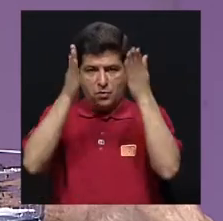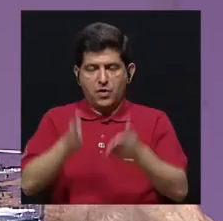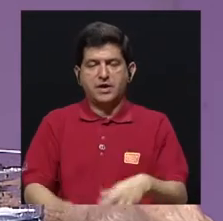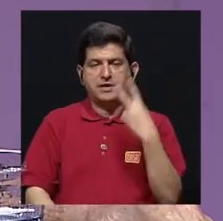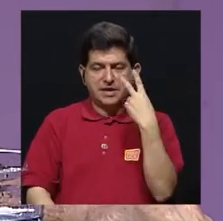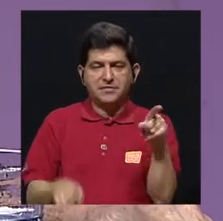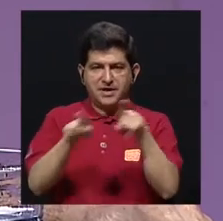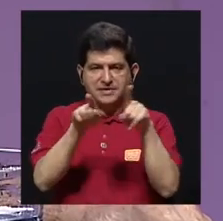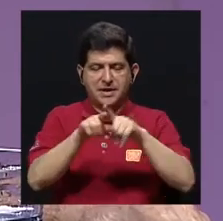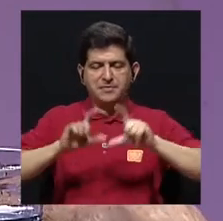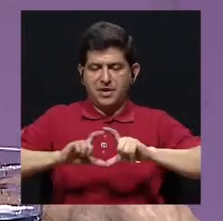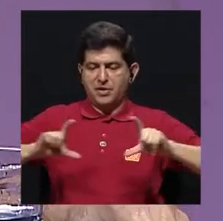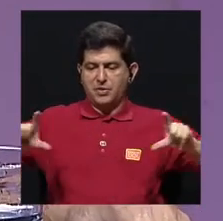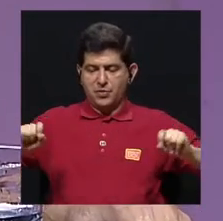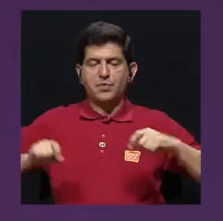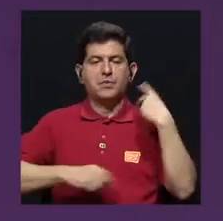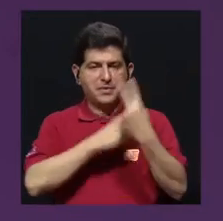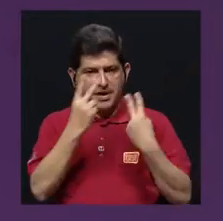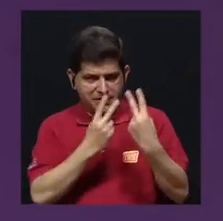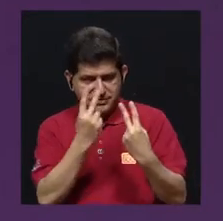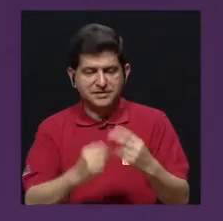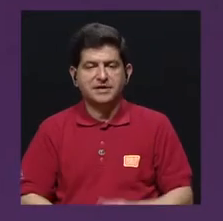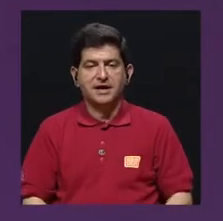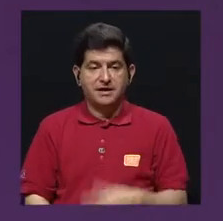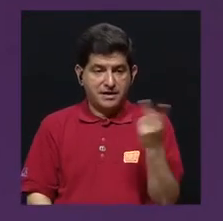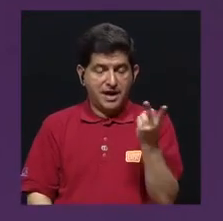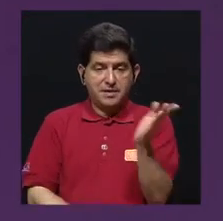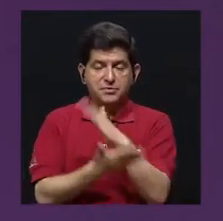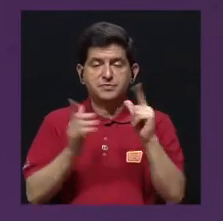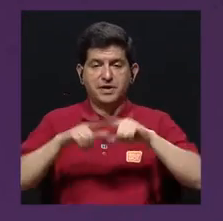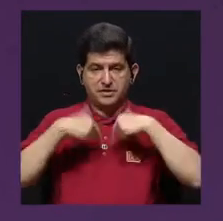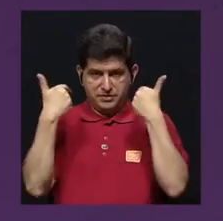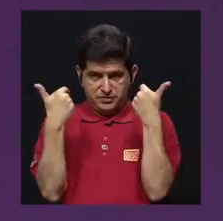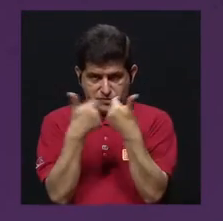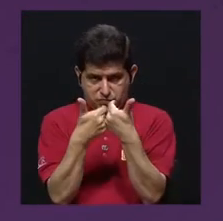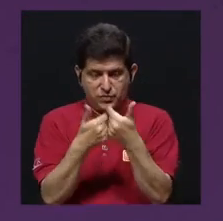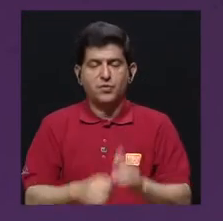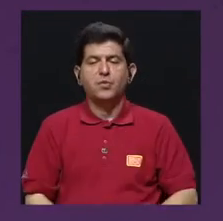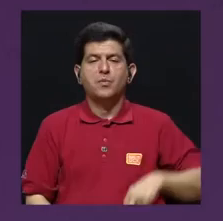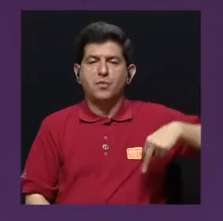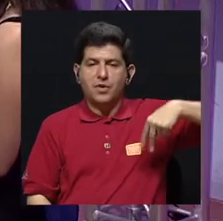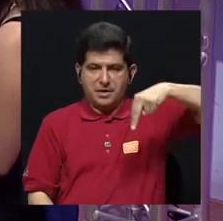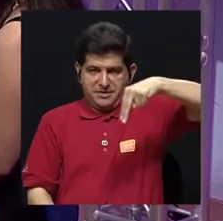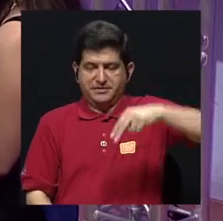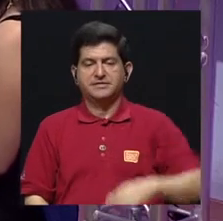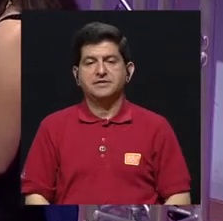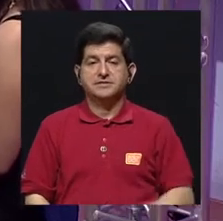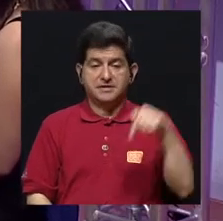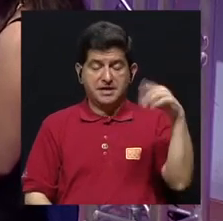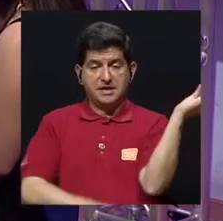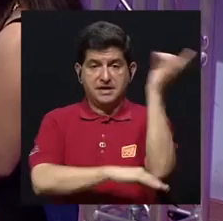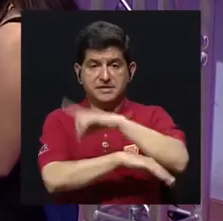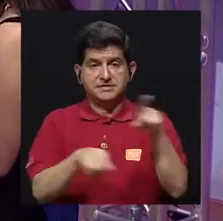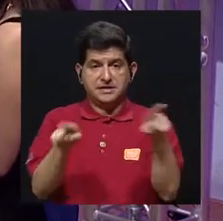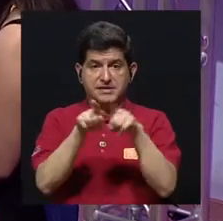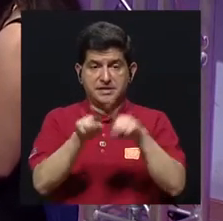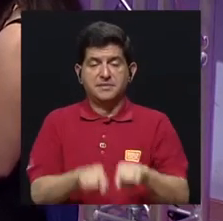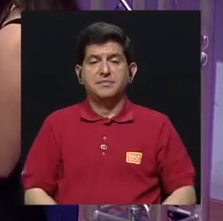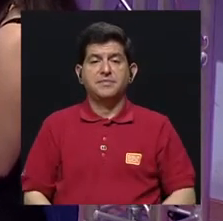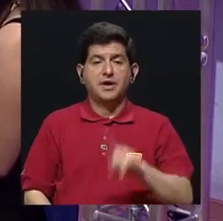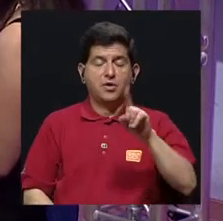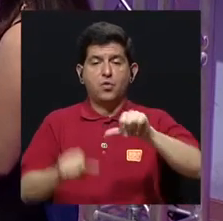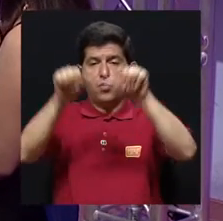dirección del blog para que la visiten. Y ellas forman parte de la colectiva Caminando. El día de hoy también nos encontramos con un altar